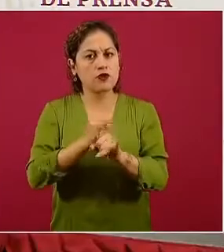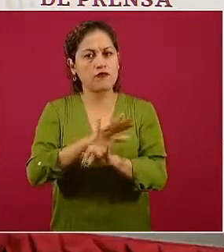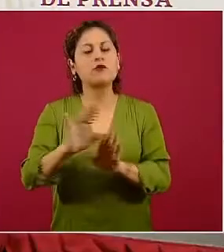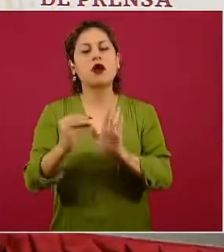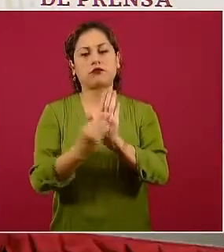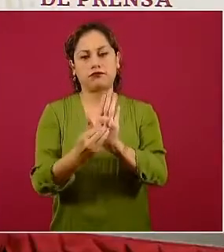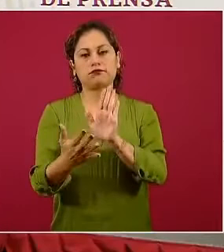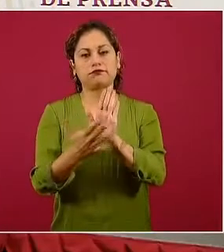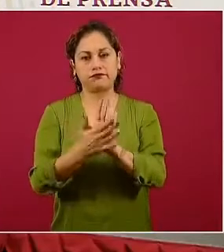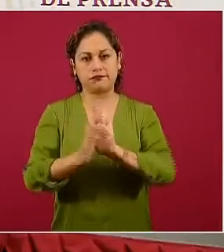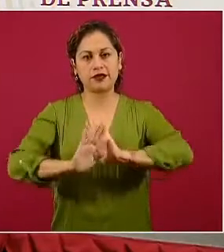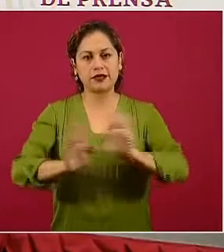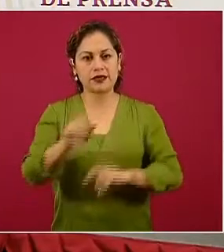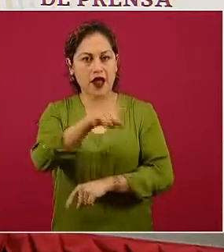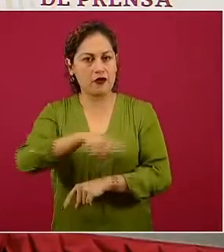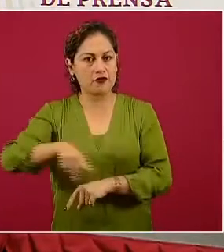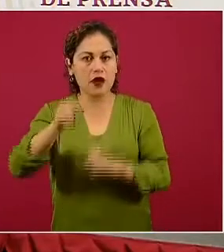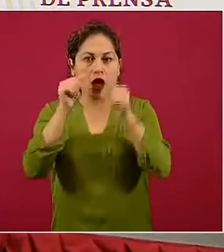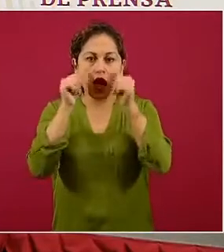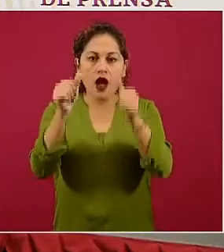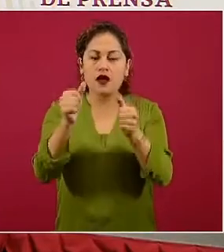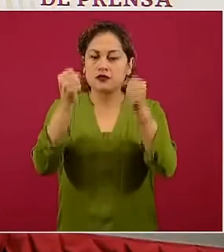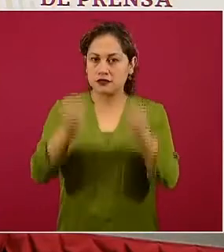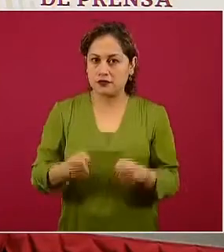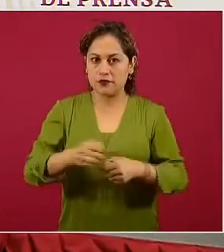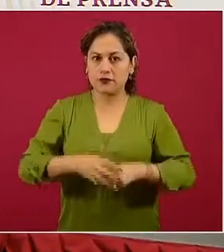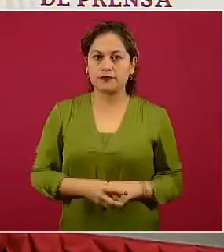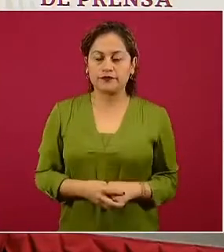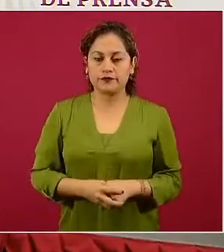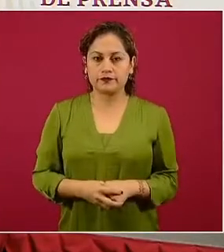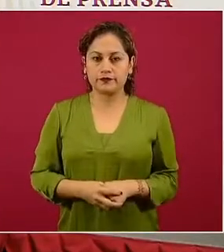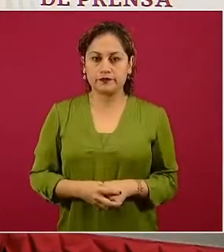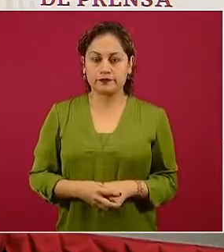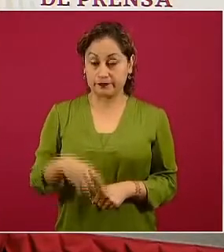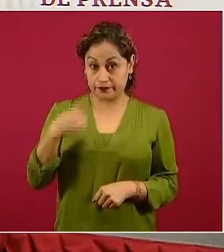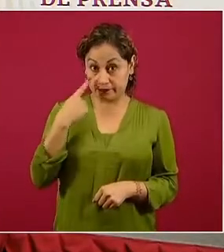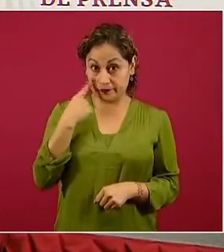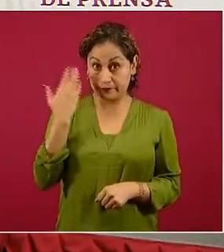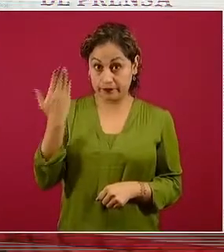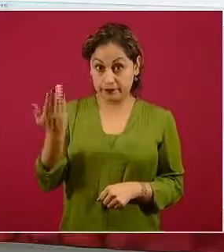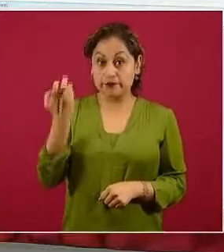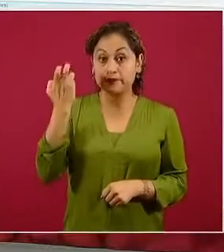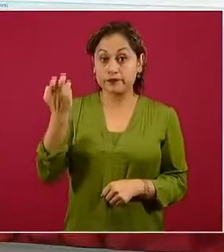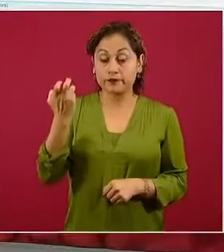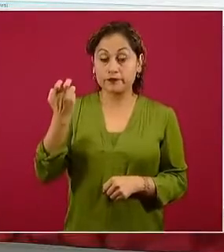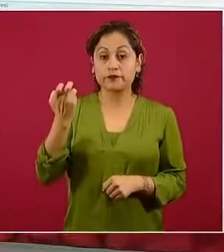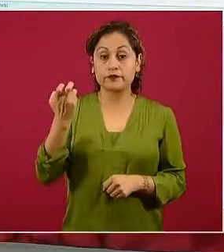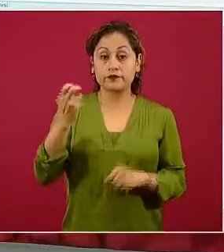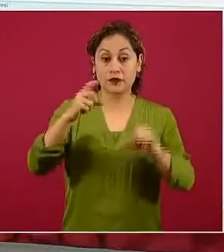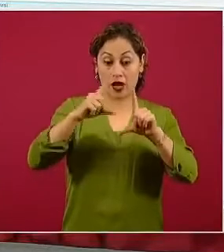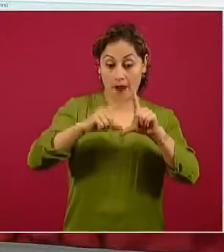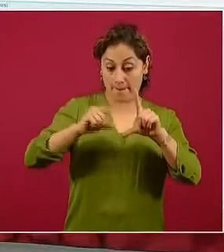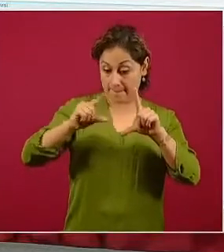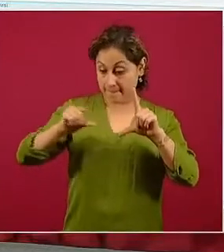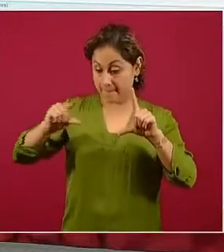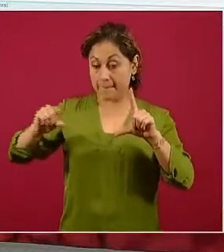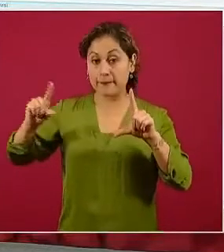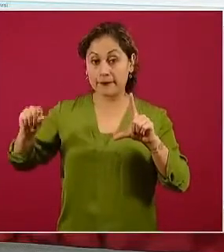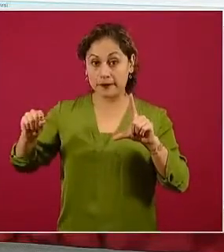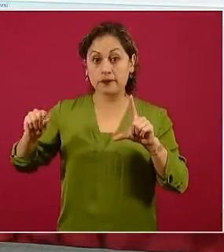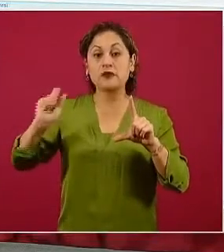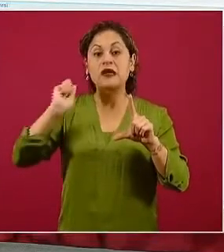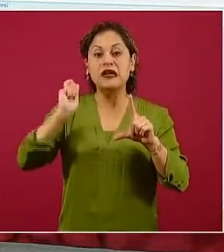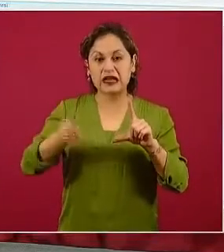percepción de cuál es el comportamiento epidémico. Como podemos ver aquí, el total de las barras no son o